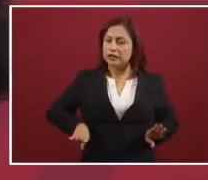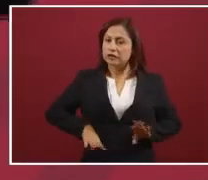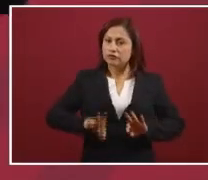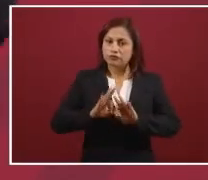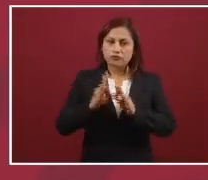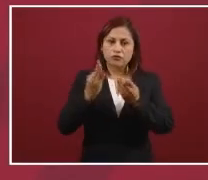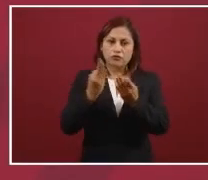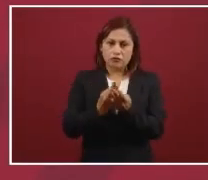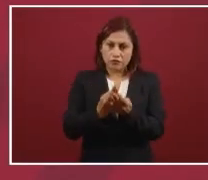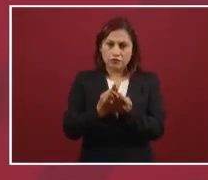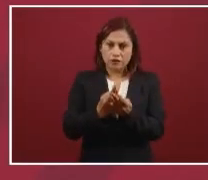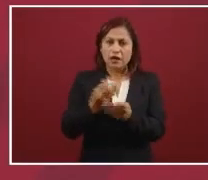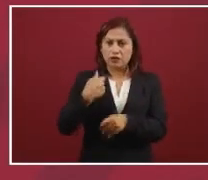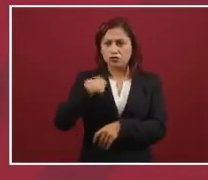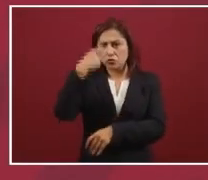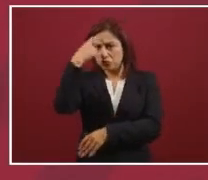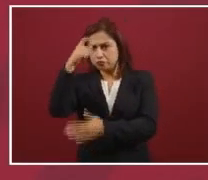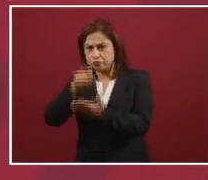Ahí lo explico.